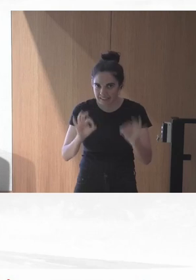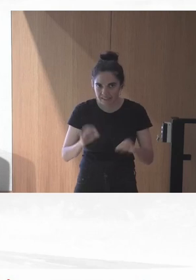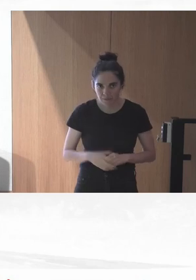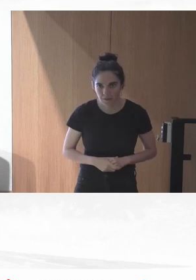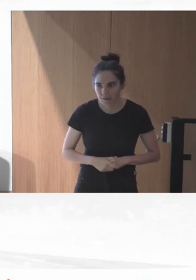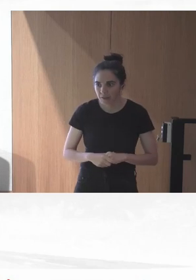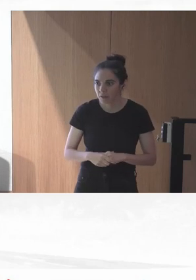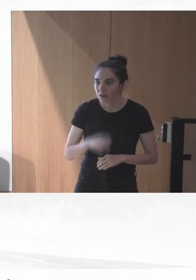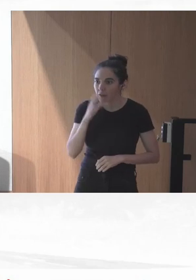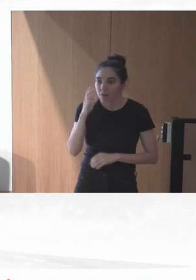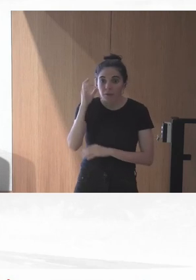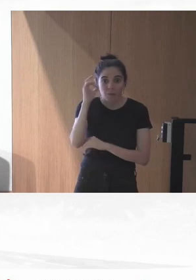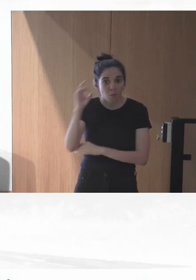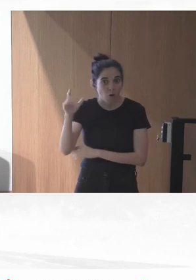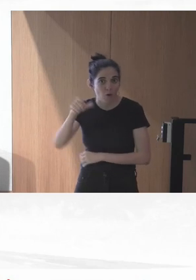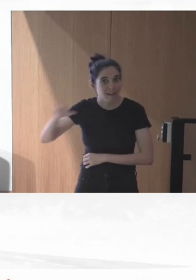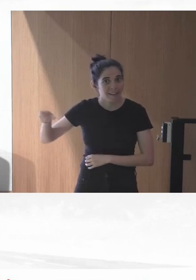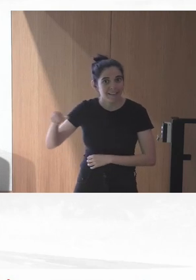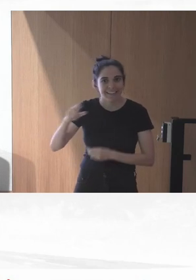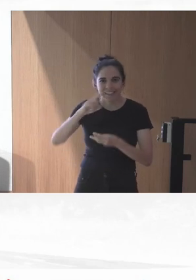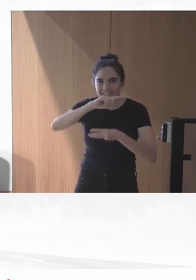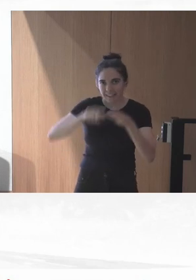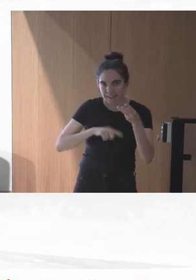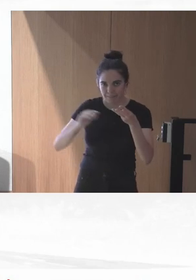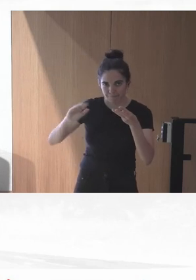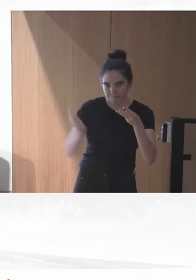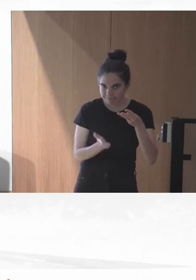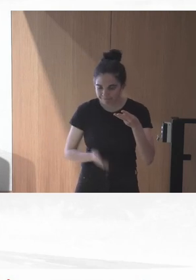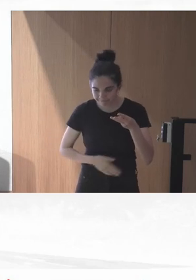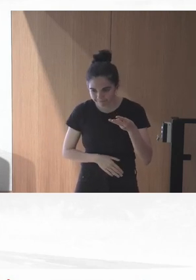tenemos tres ponentes invitados en este panel